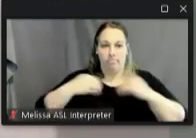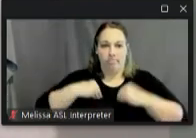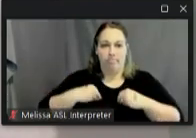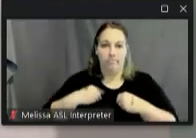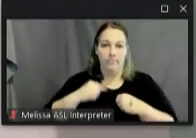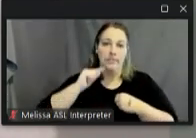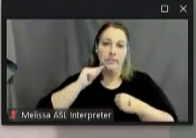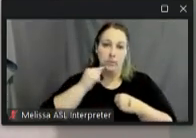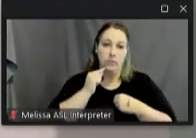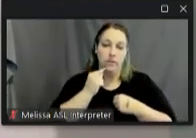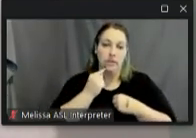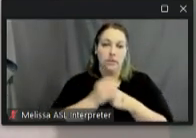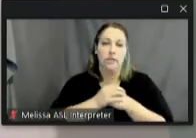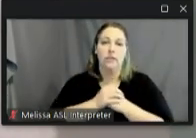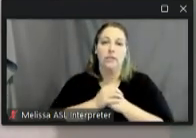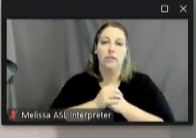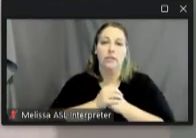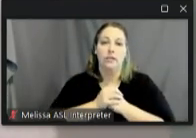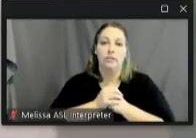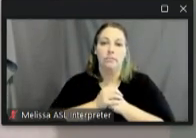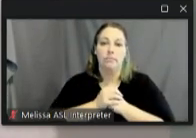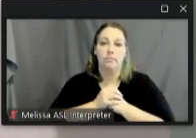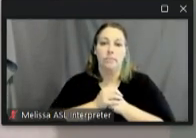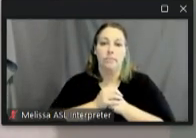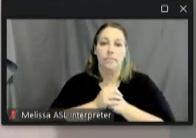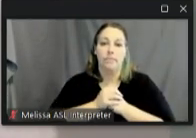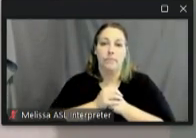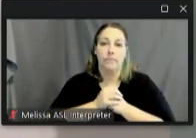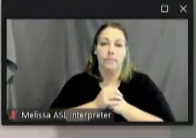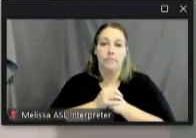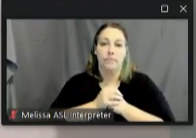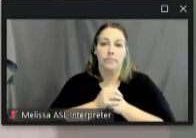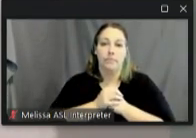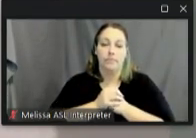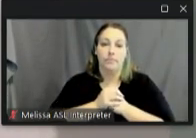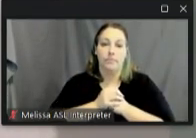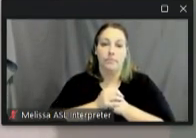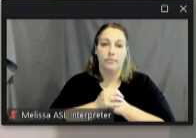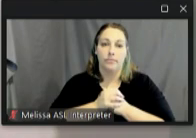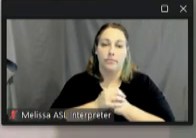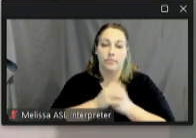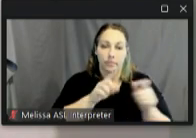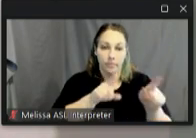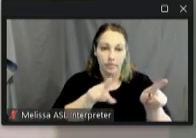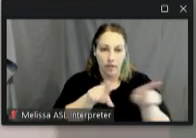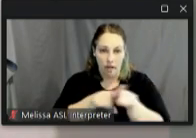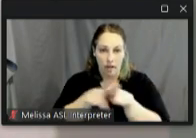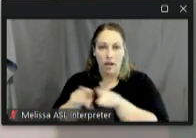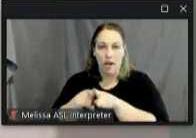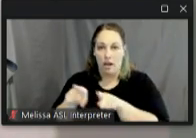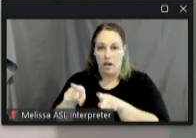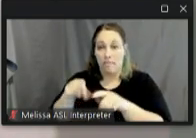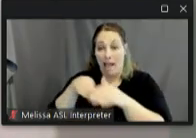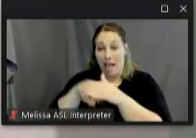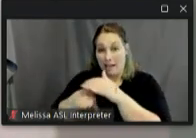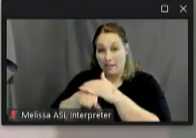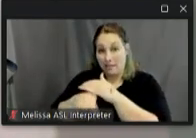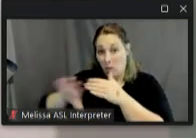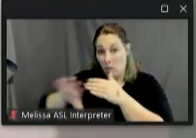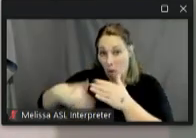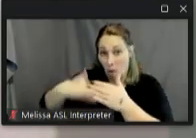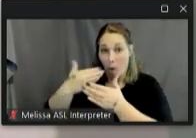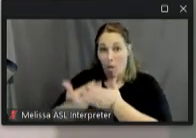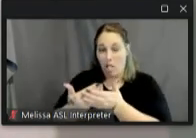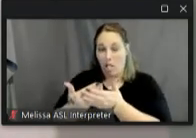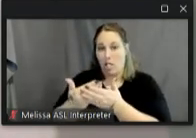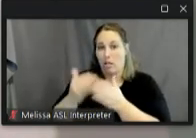la misma forma estamos apostándole a fortalecer el acceso a toda la gama de métodos anticonceptivos,